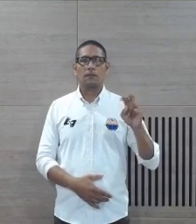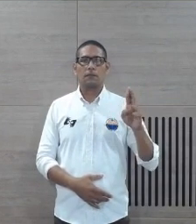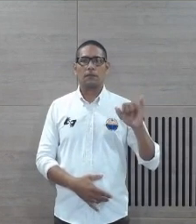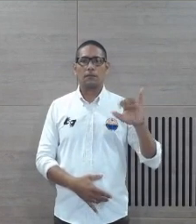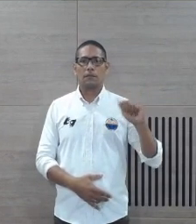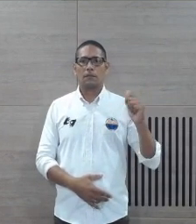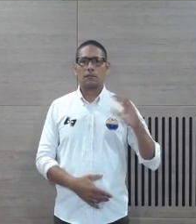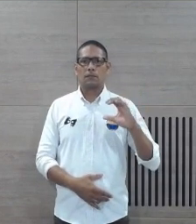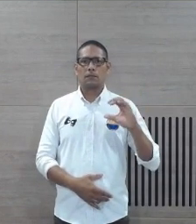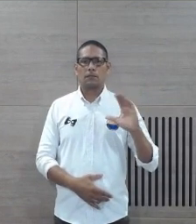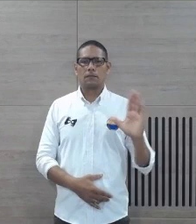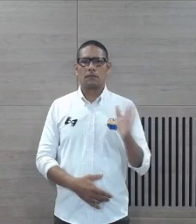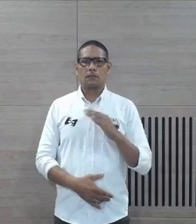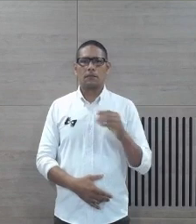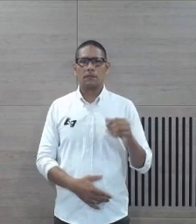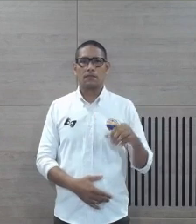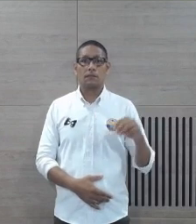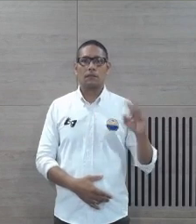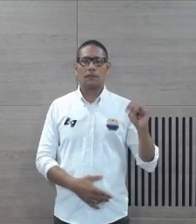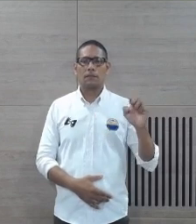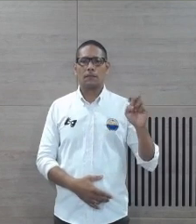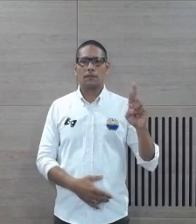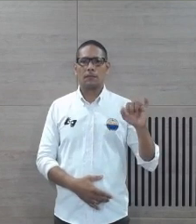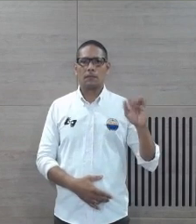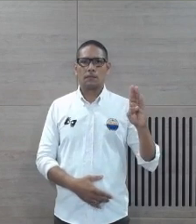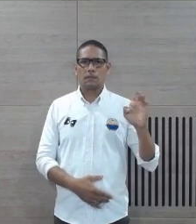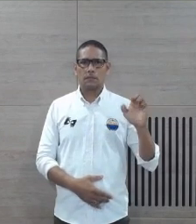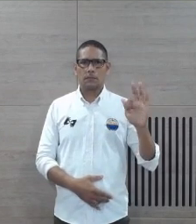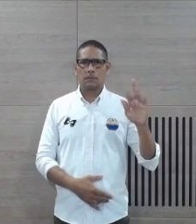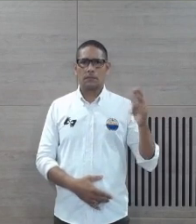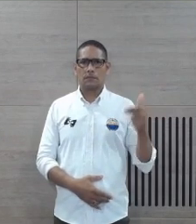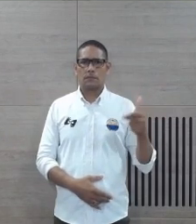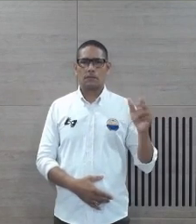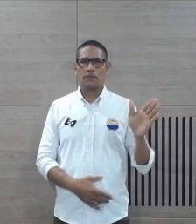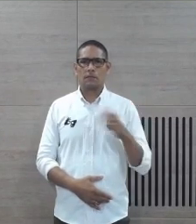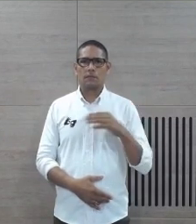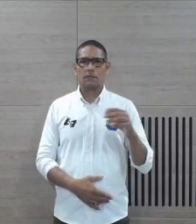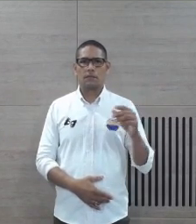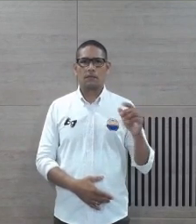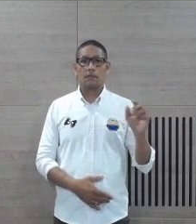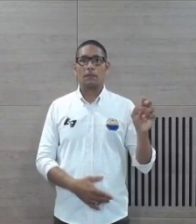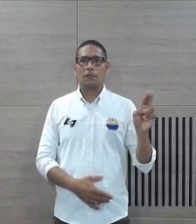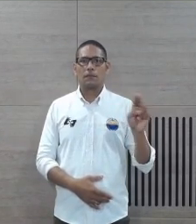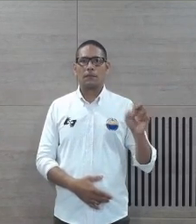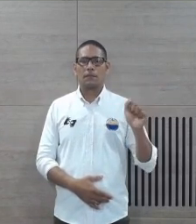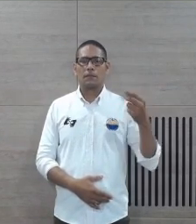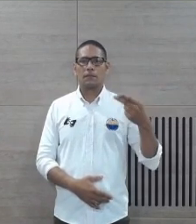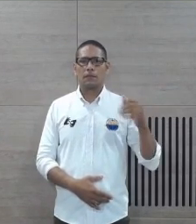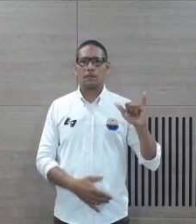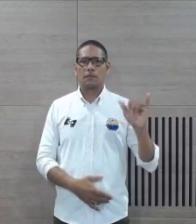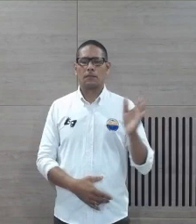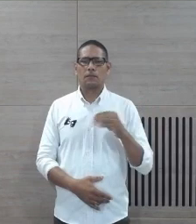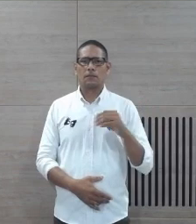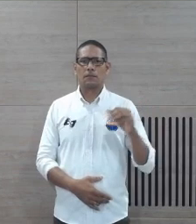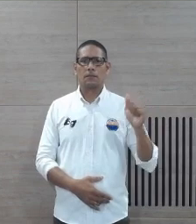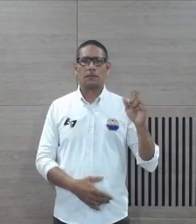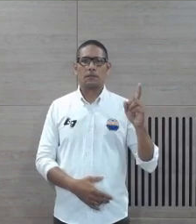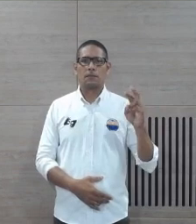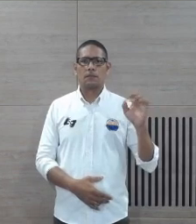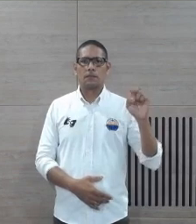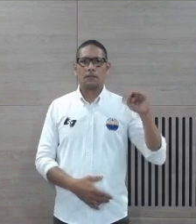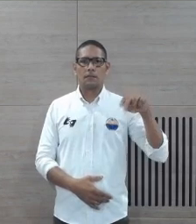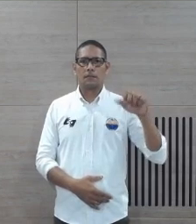Jiménez Bedoya. Saji Natalia Barajas Jiménez. Adriana María Cediel Castro. Romario